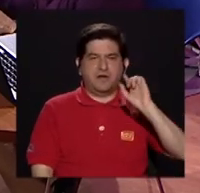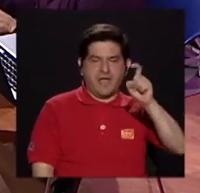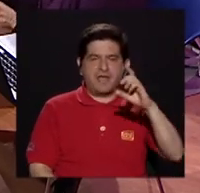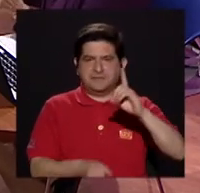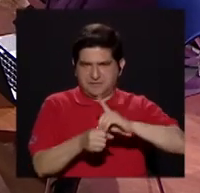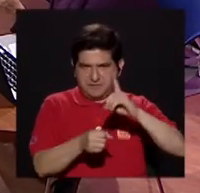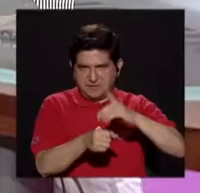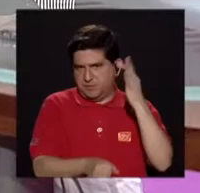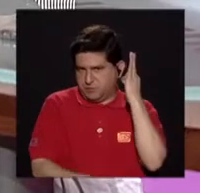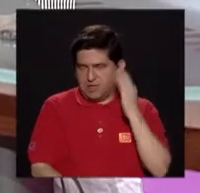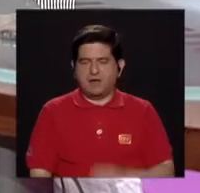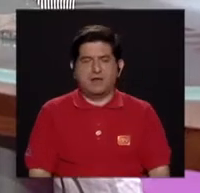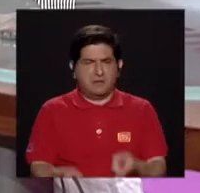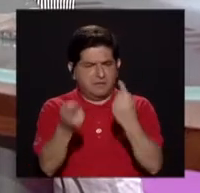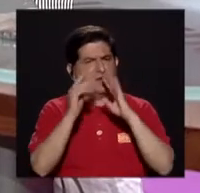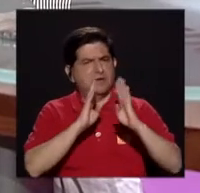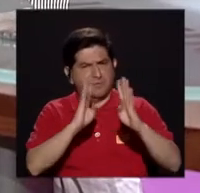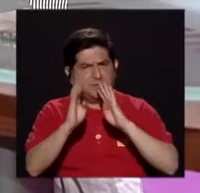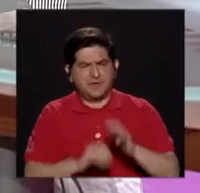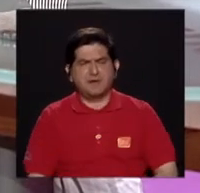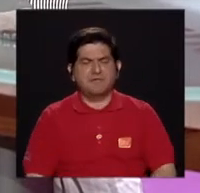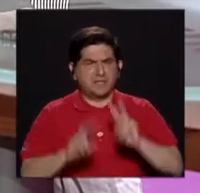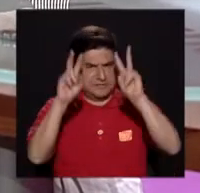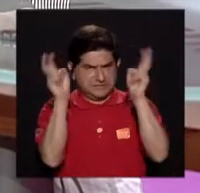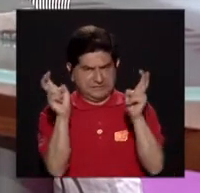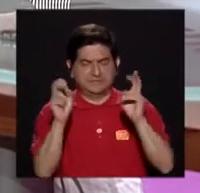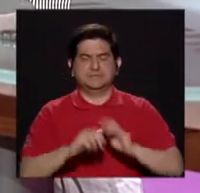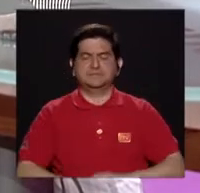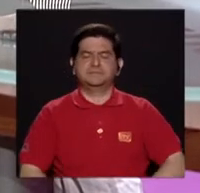exdiputada y viene a conversar aquí sobre este tema.